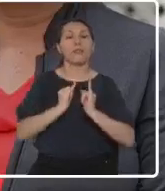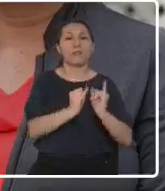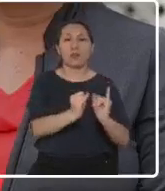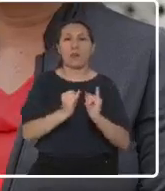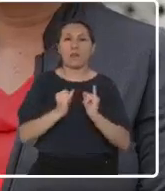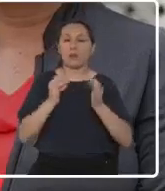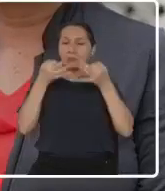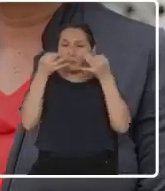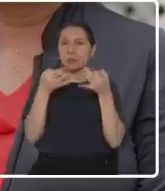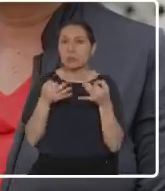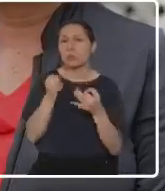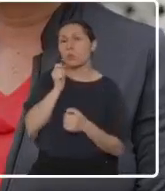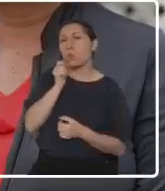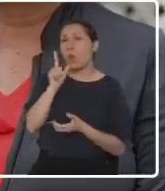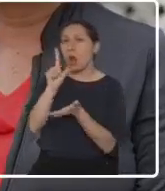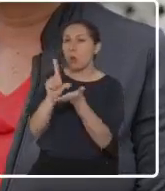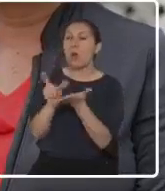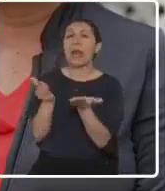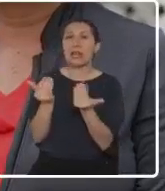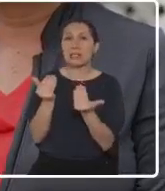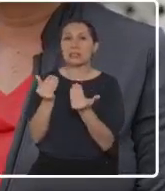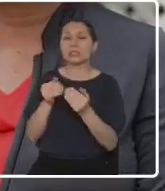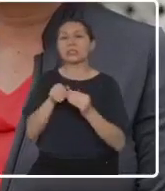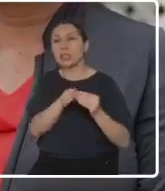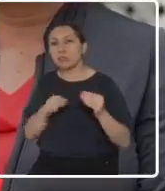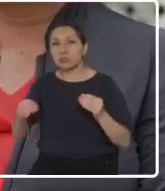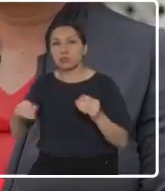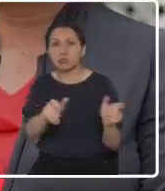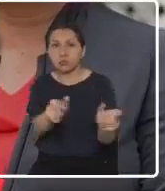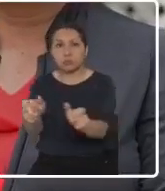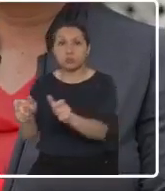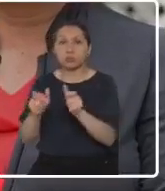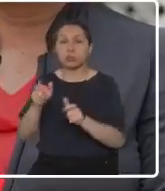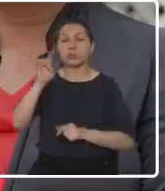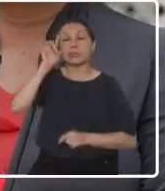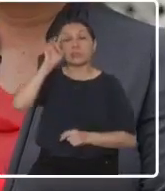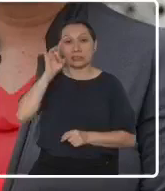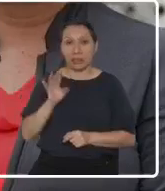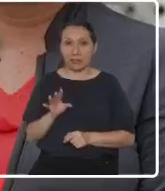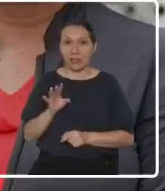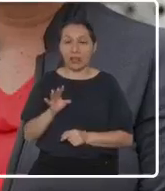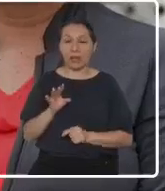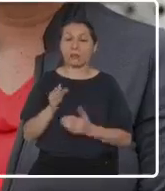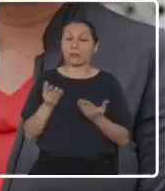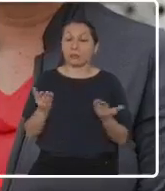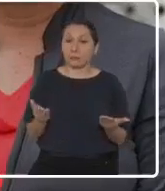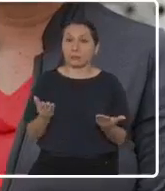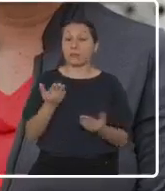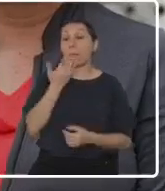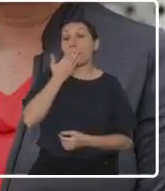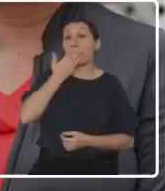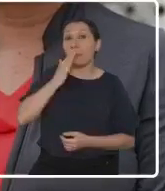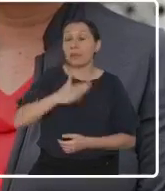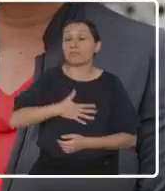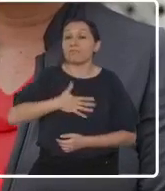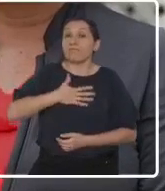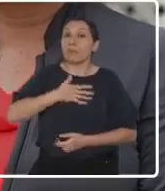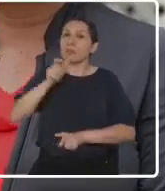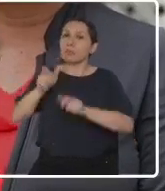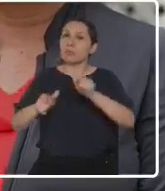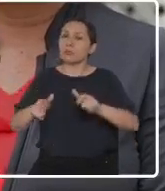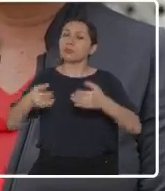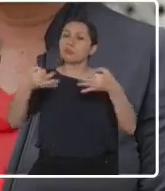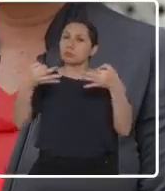comuniquen específicamente en qué lugares se necesita que haya patrullaje. Porque sabemos que mejorar la sensación de